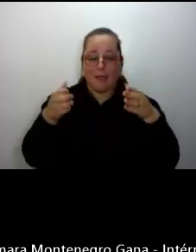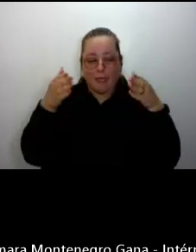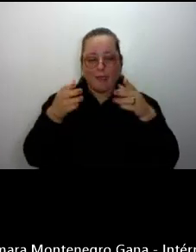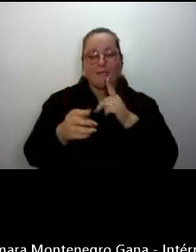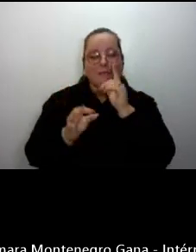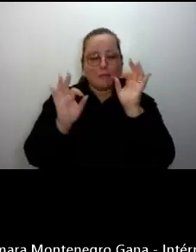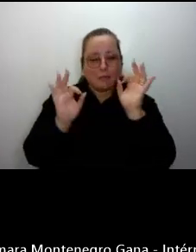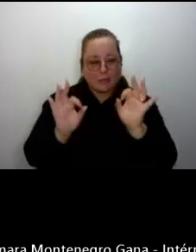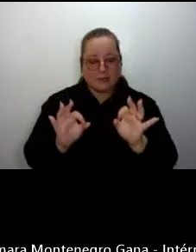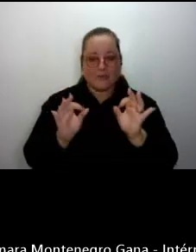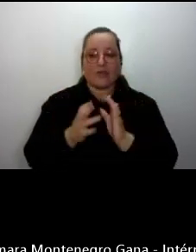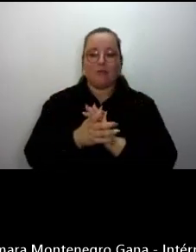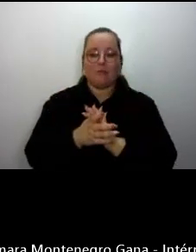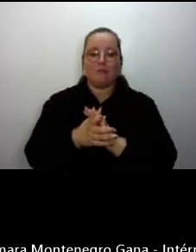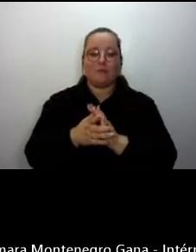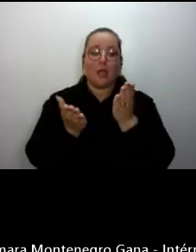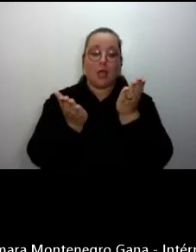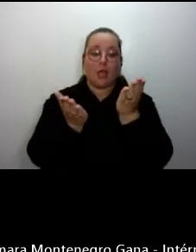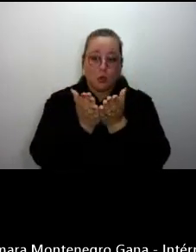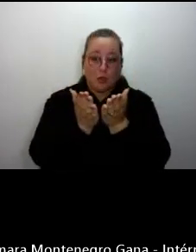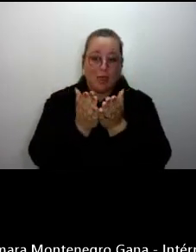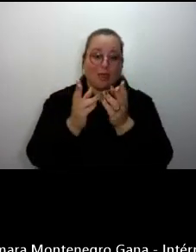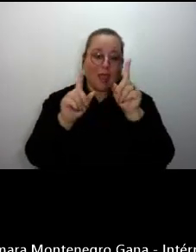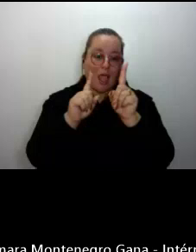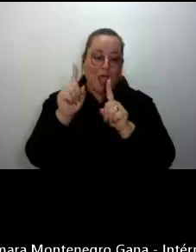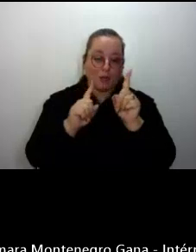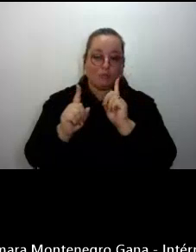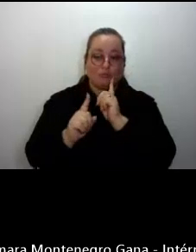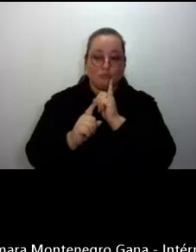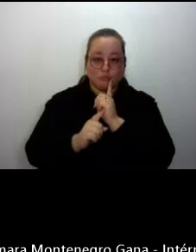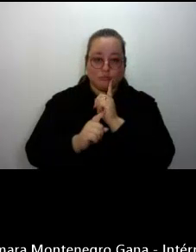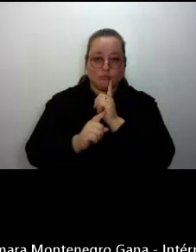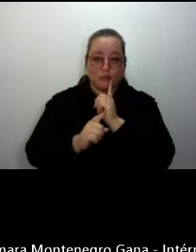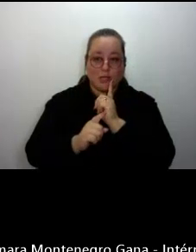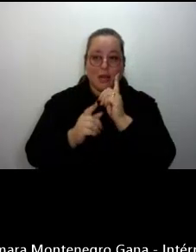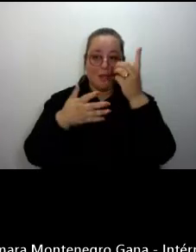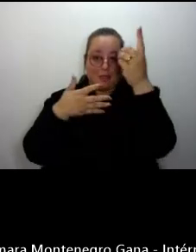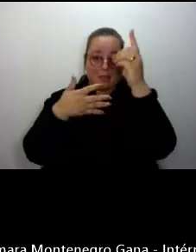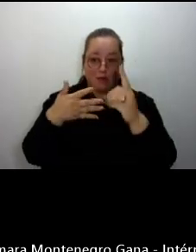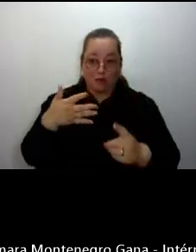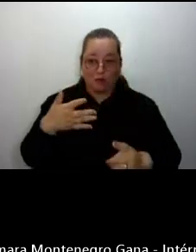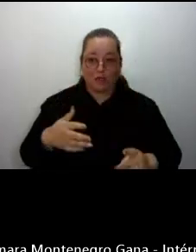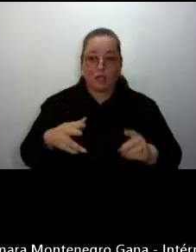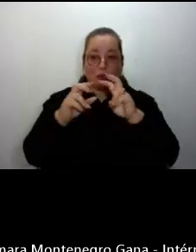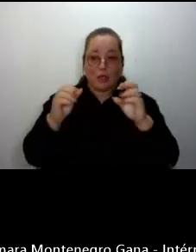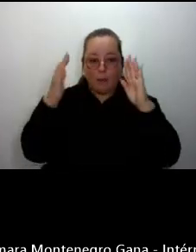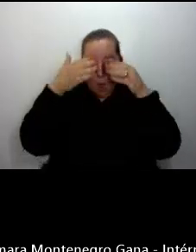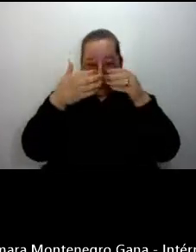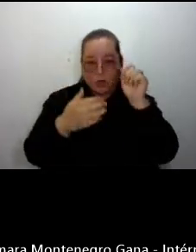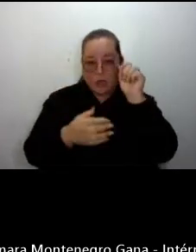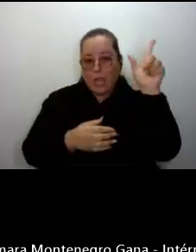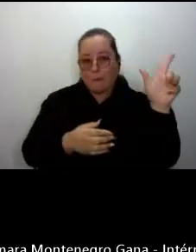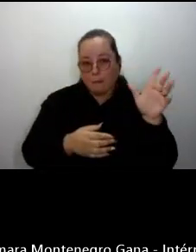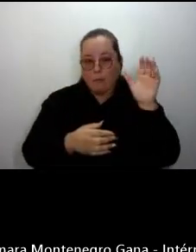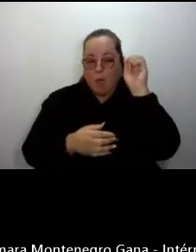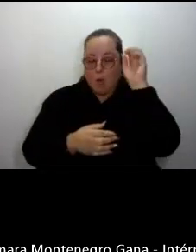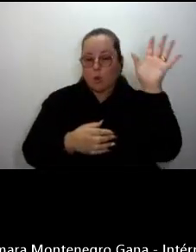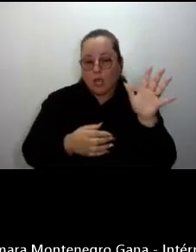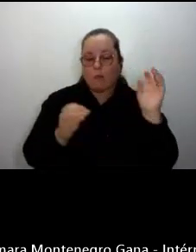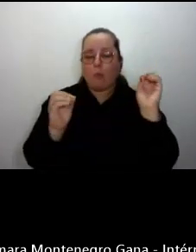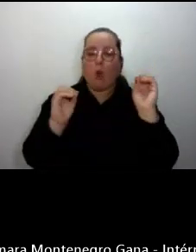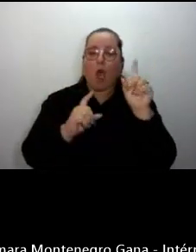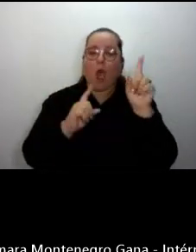hoy nos convoca, ¿cierto? Hay estudiantes que presentan diagnósticos asociados a autismo o tenemos